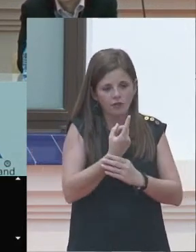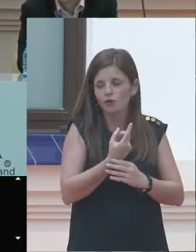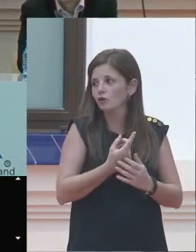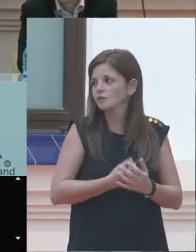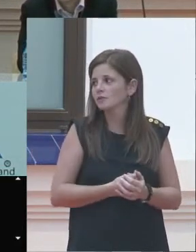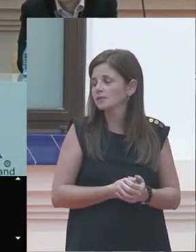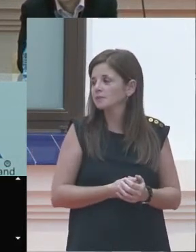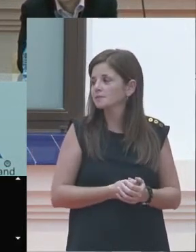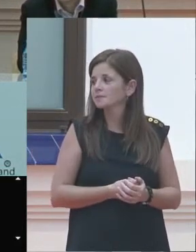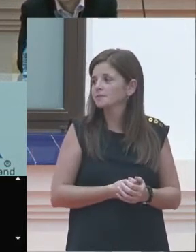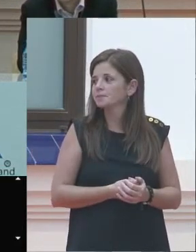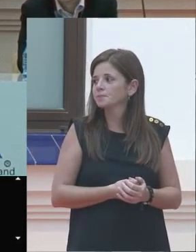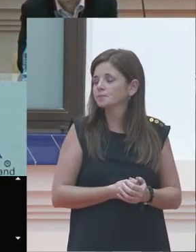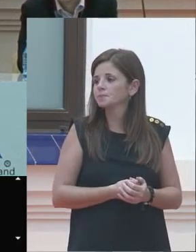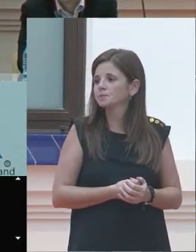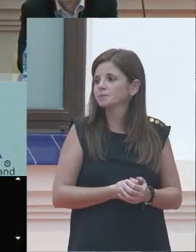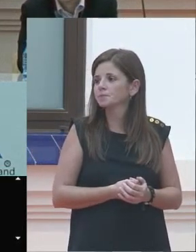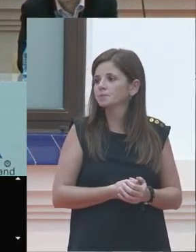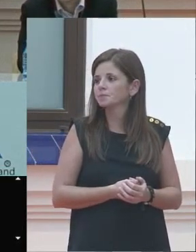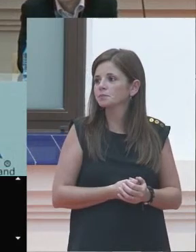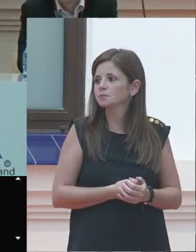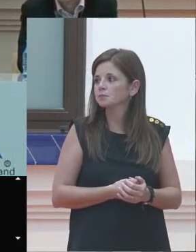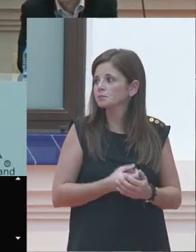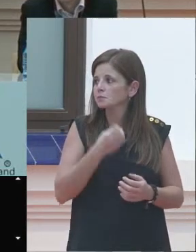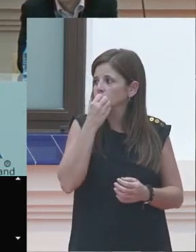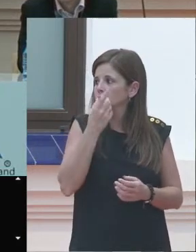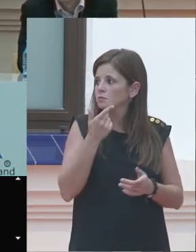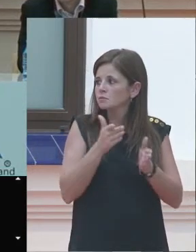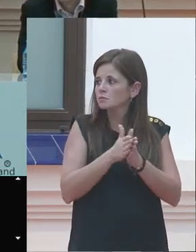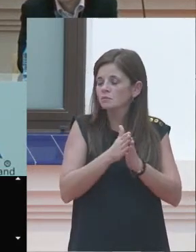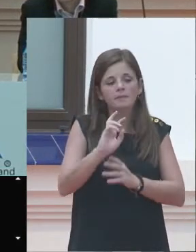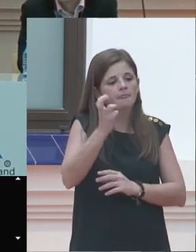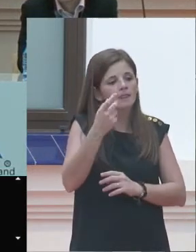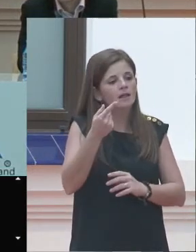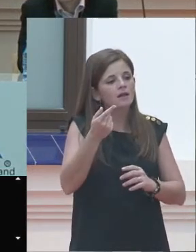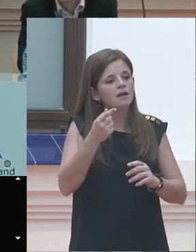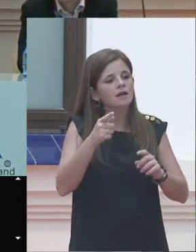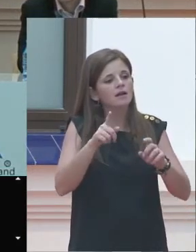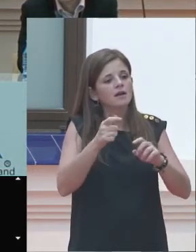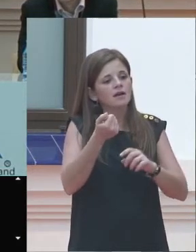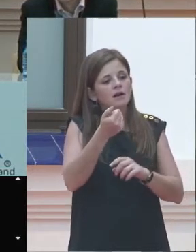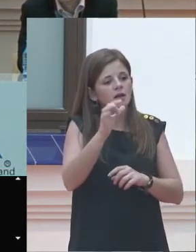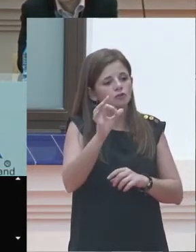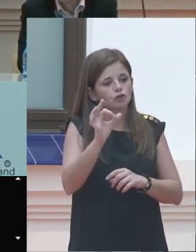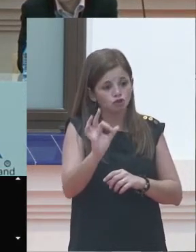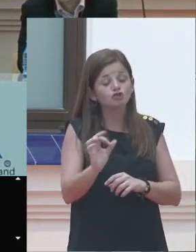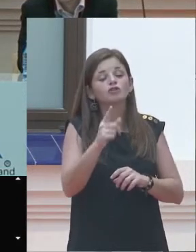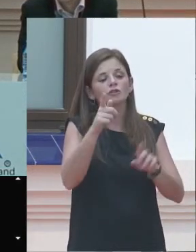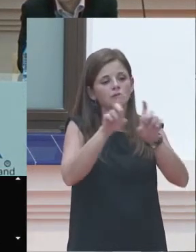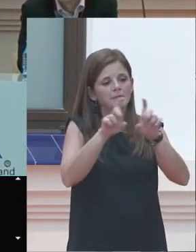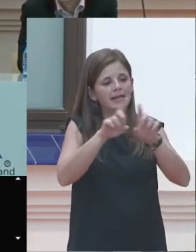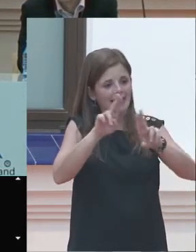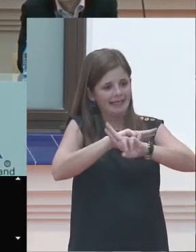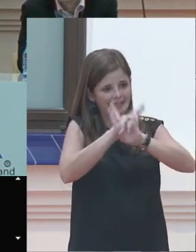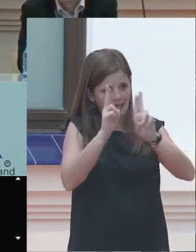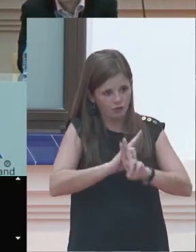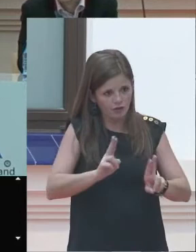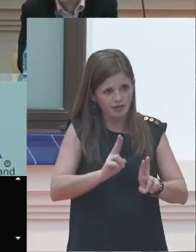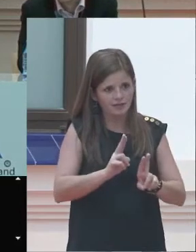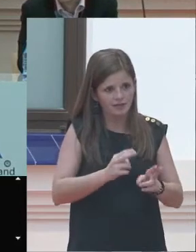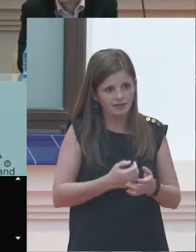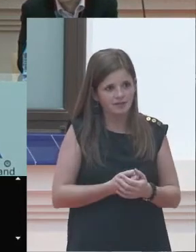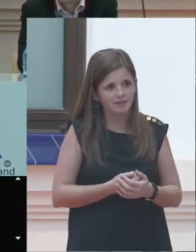año 2000. Bueno, para los que no conozcáis Atos, es una compañía internacional de servicios de tecnologías de la información con unos ingresos